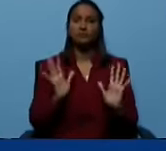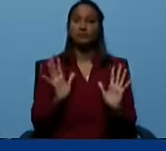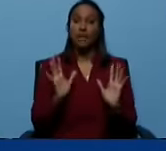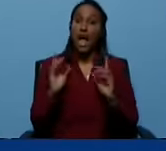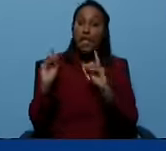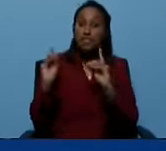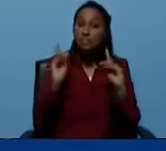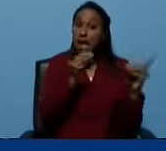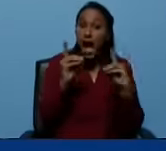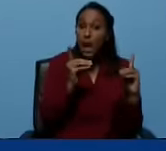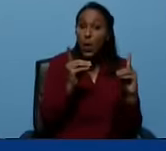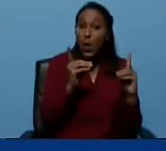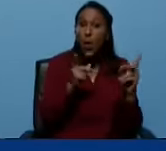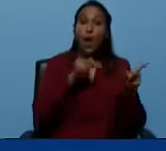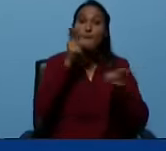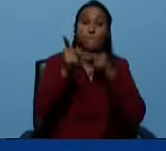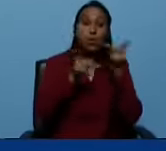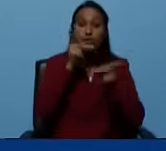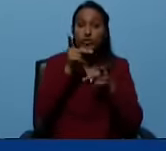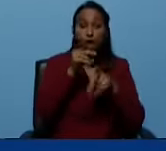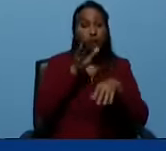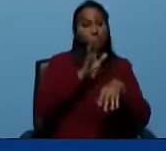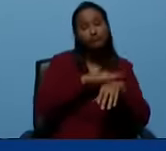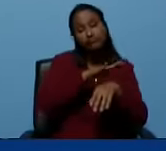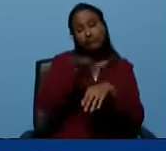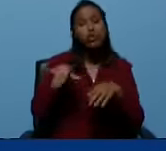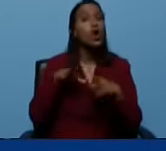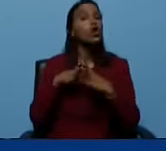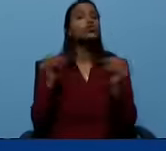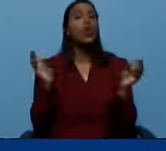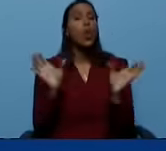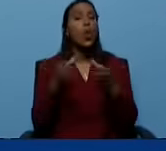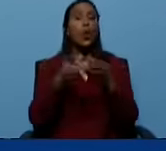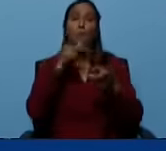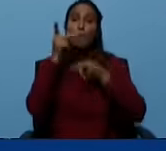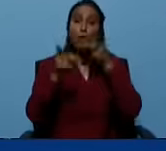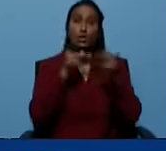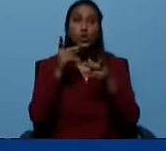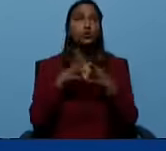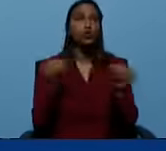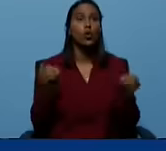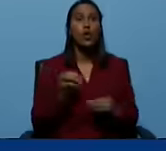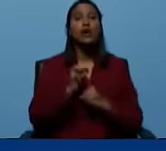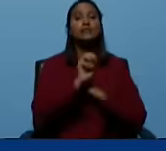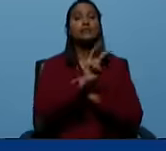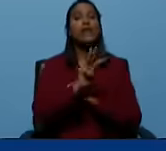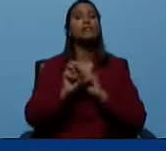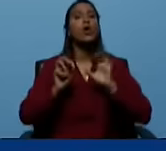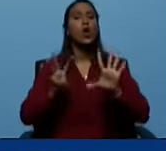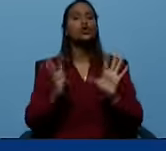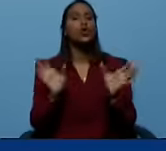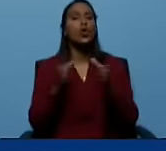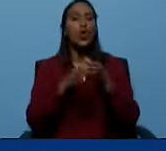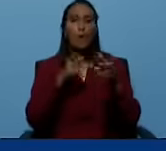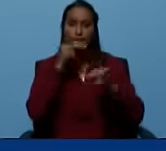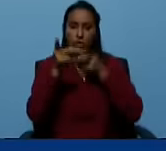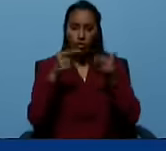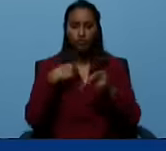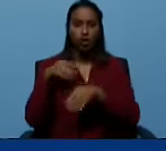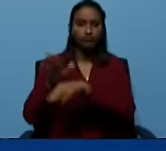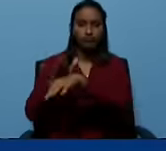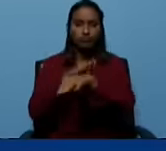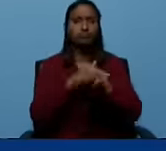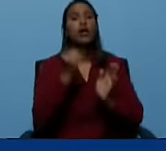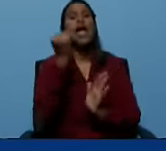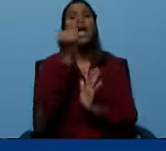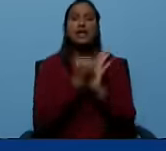político serán convocados todos los sectores. Voy a convocar a los 38 partidos políticos que están inscritos